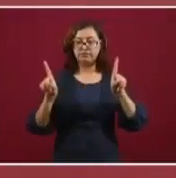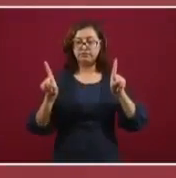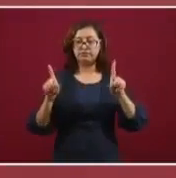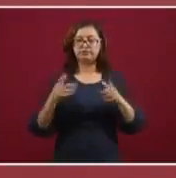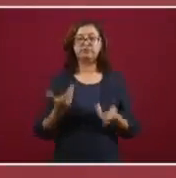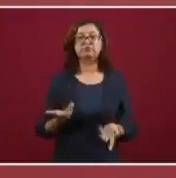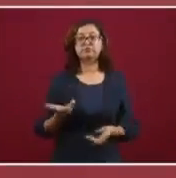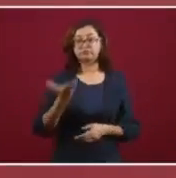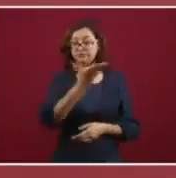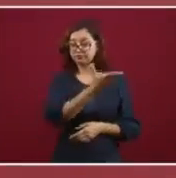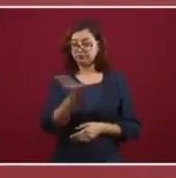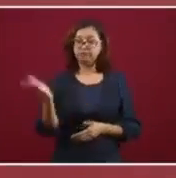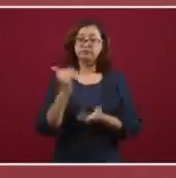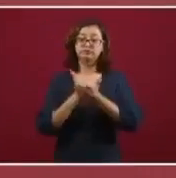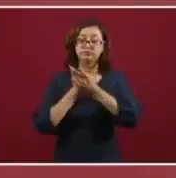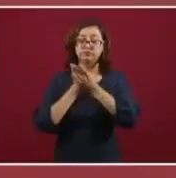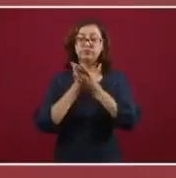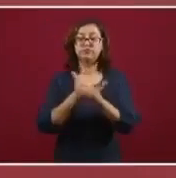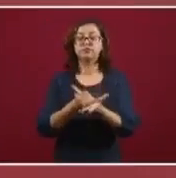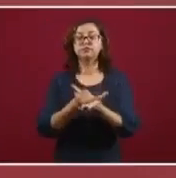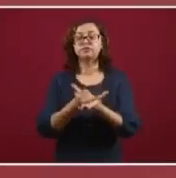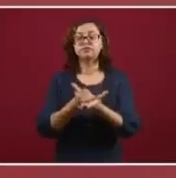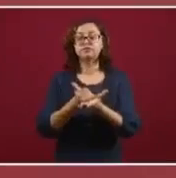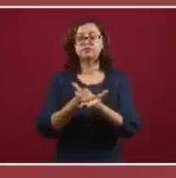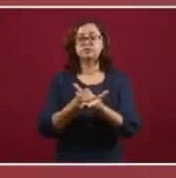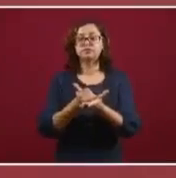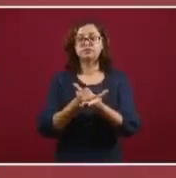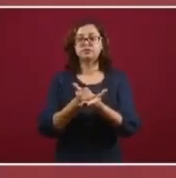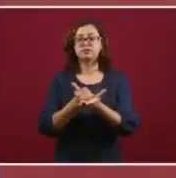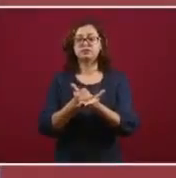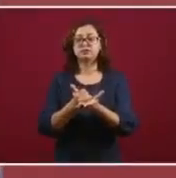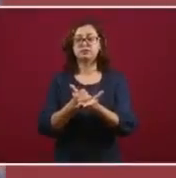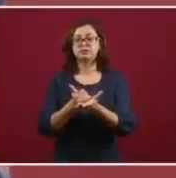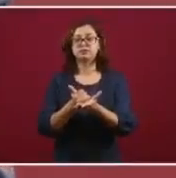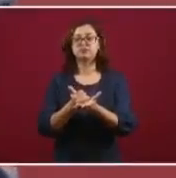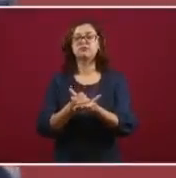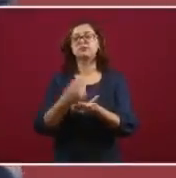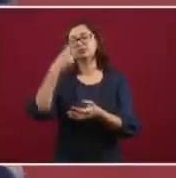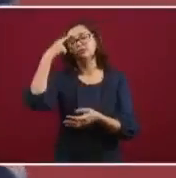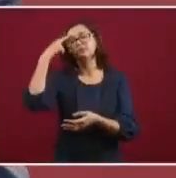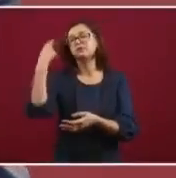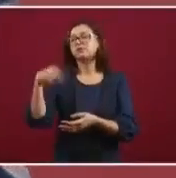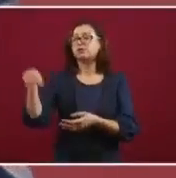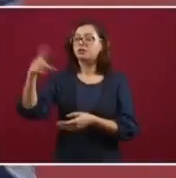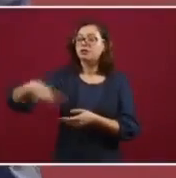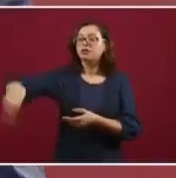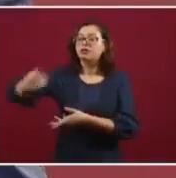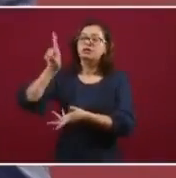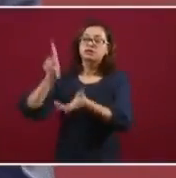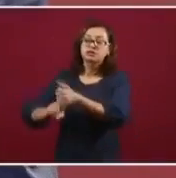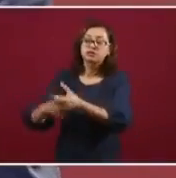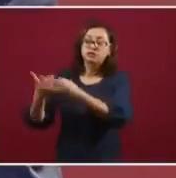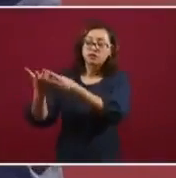ayuden ustedes a que se resuelvan las cosas